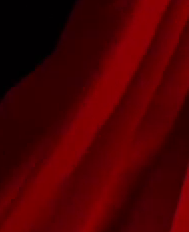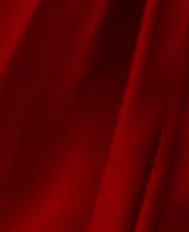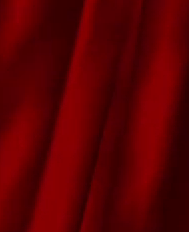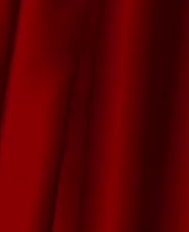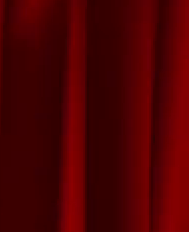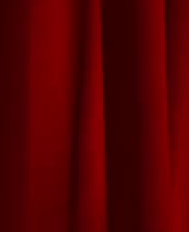prójimo